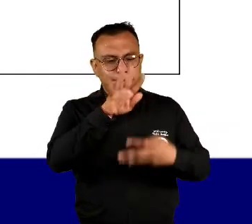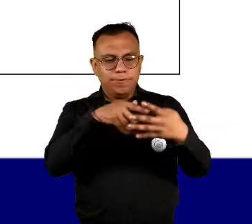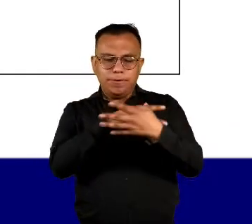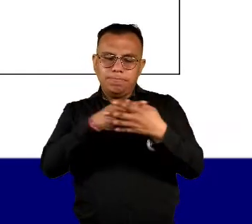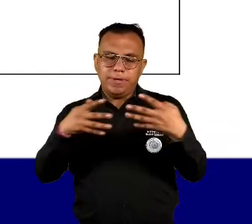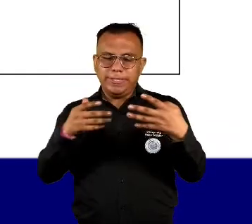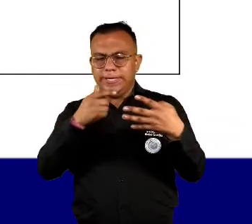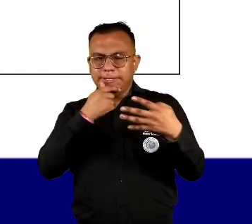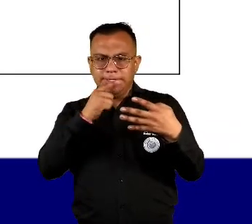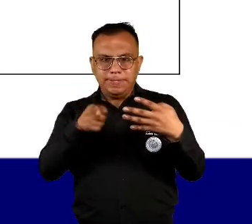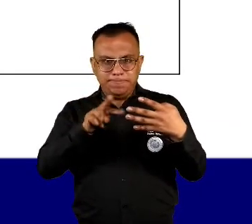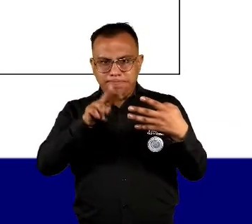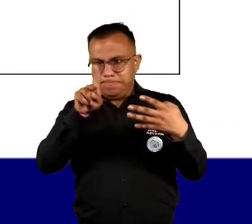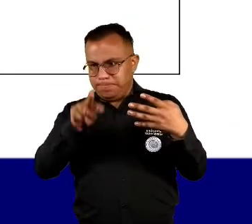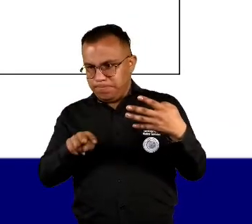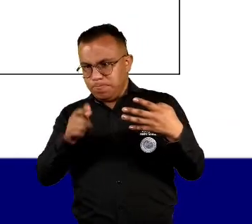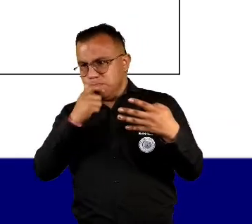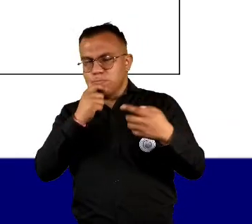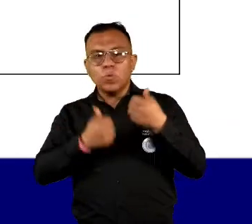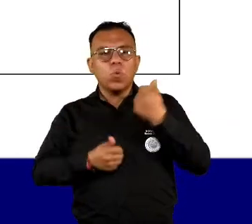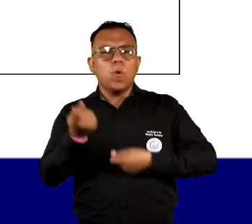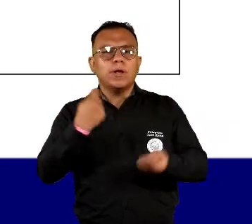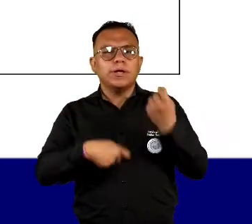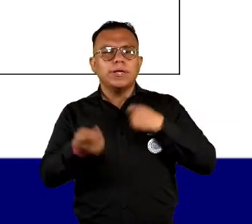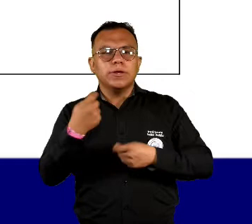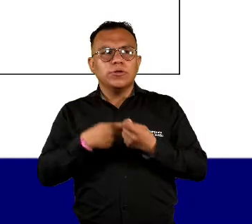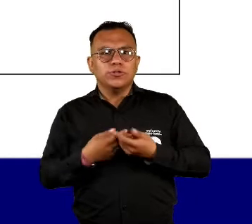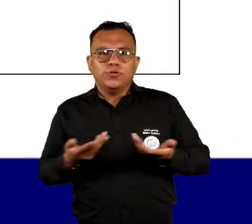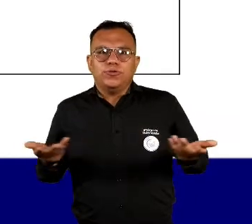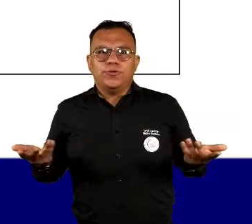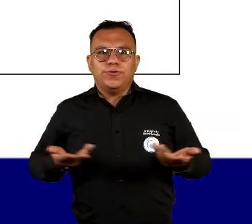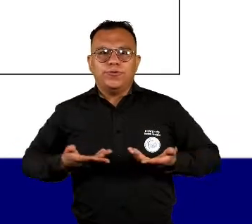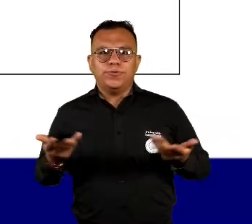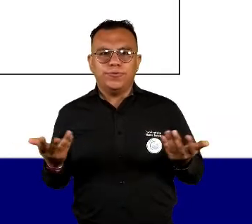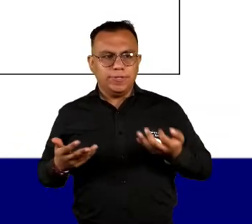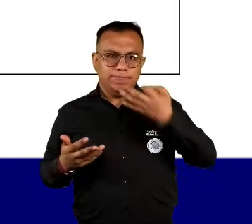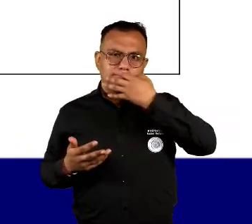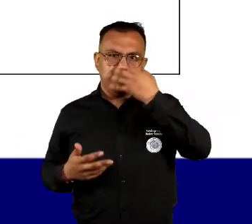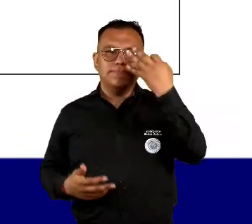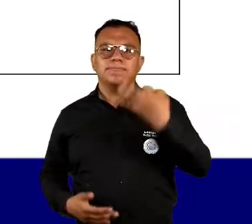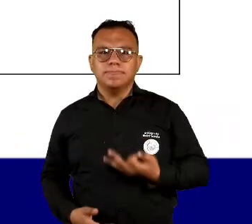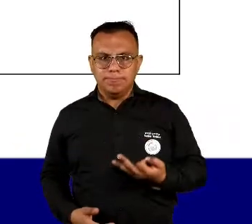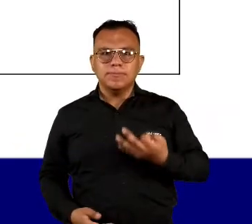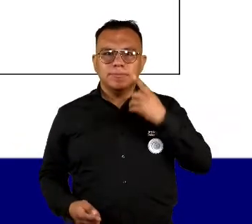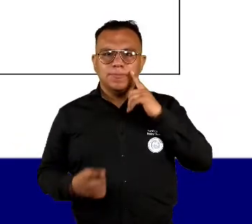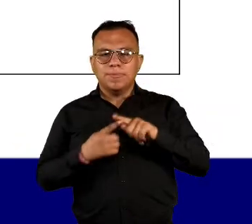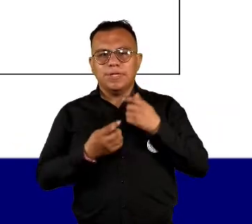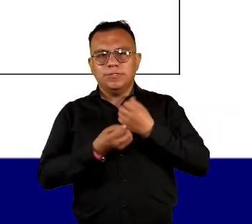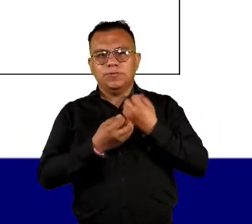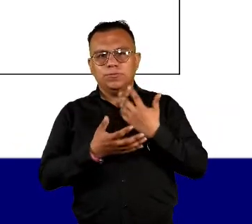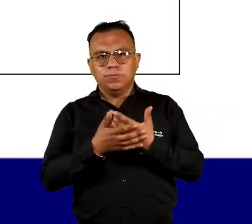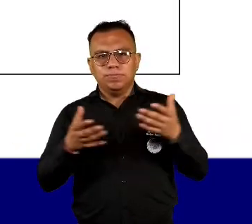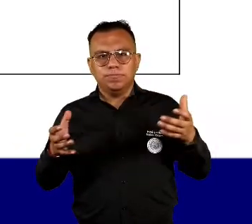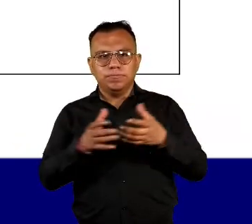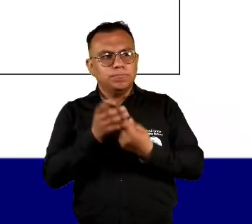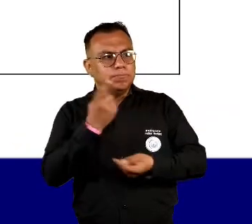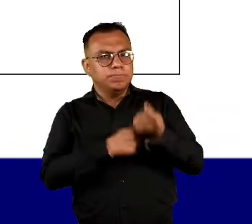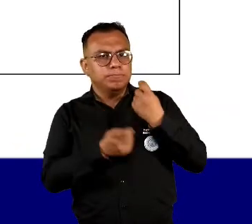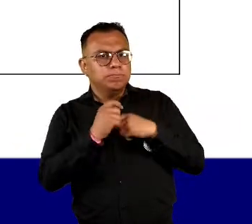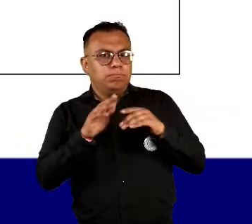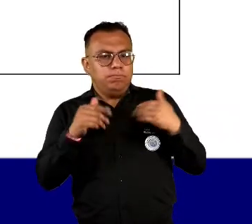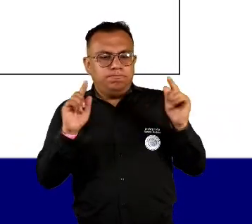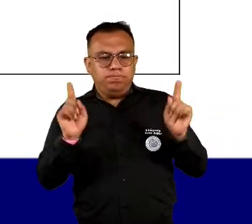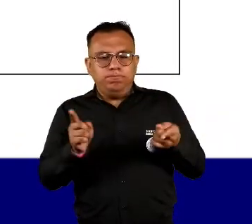y empezando a decirte Cuál es el negocio viejo Dónde está realmente el esquema de negocio y cómo puedo